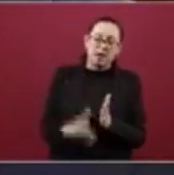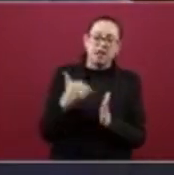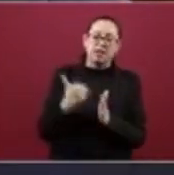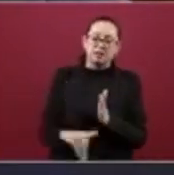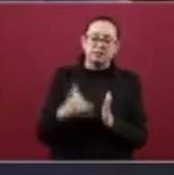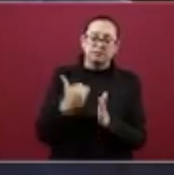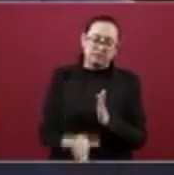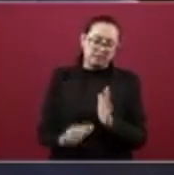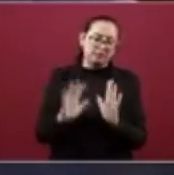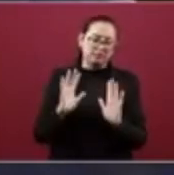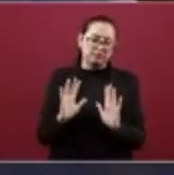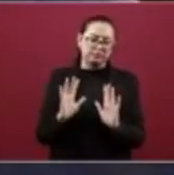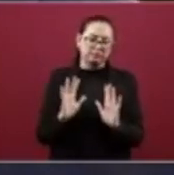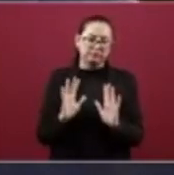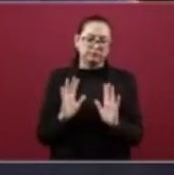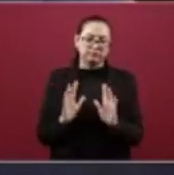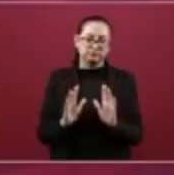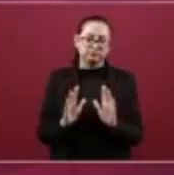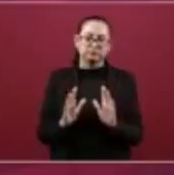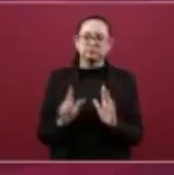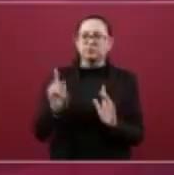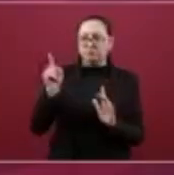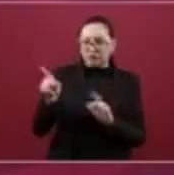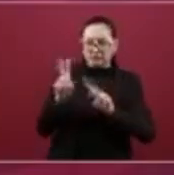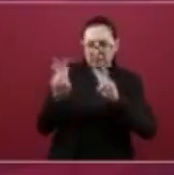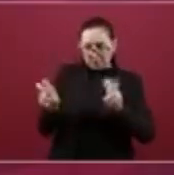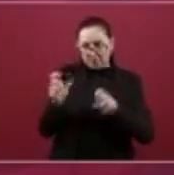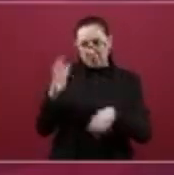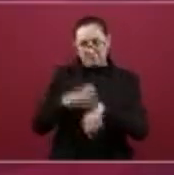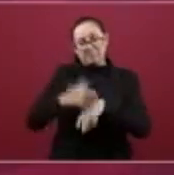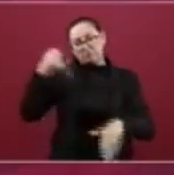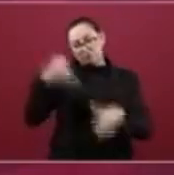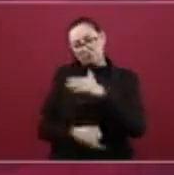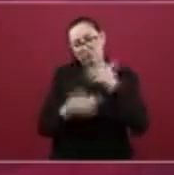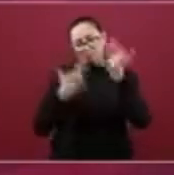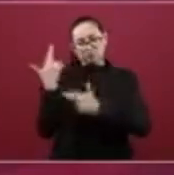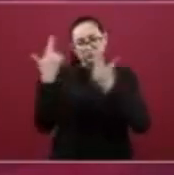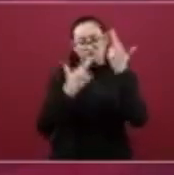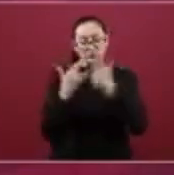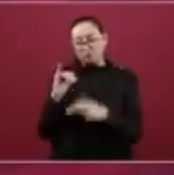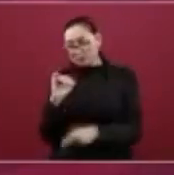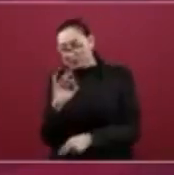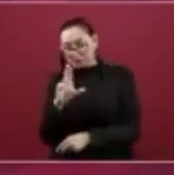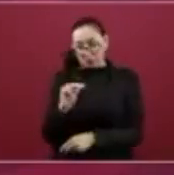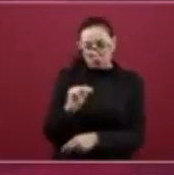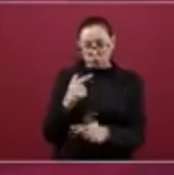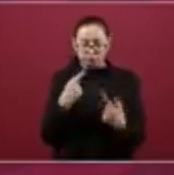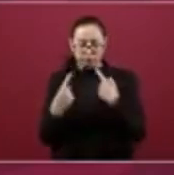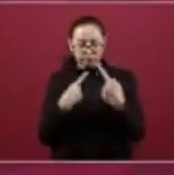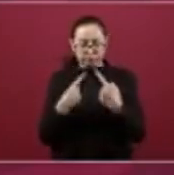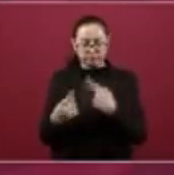que se le revise bien sobre si conviene o no.